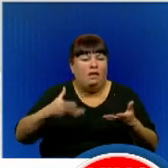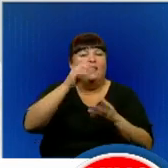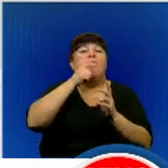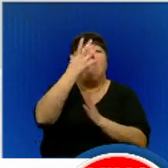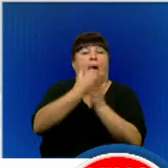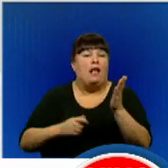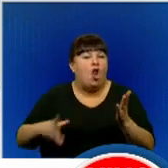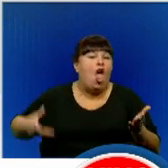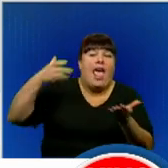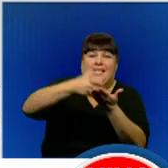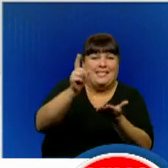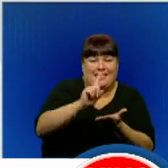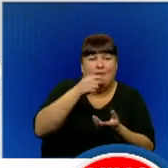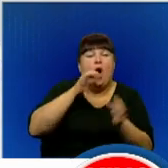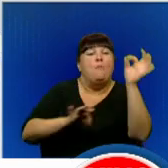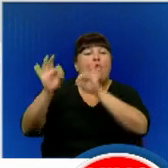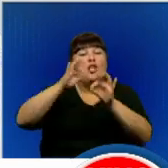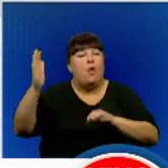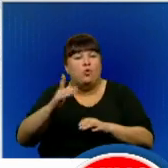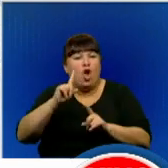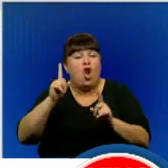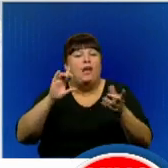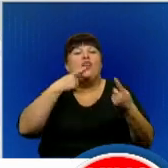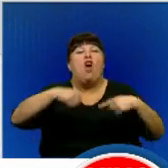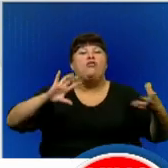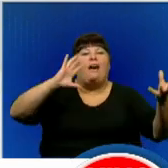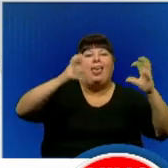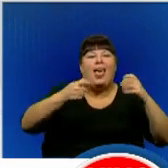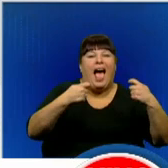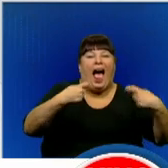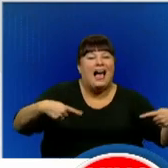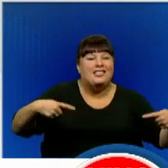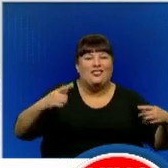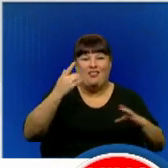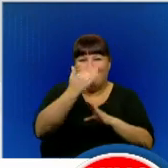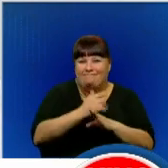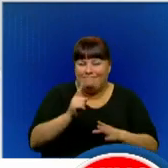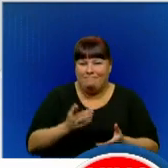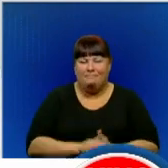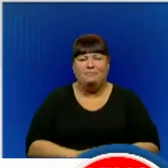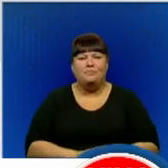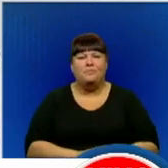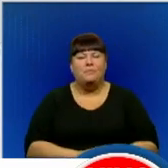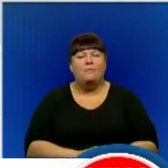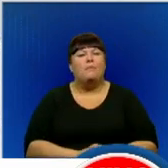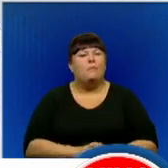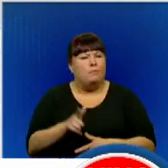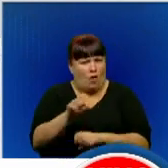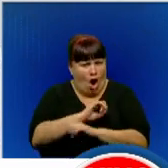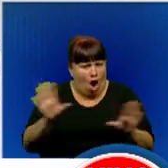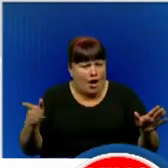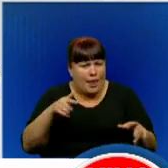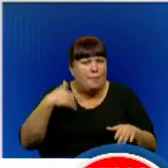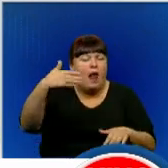porque ni siquiera la tasa de inversión productiva cubre el deterioro de los bienes de producción esto es terrible el